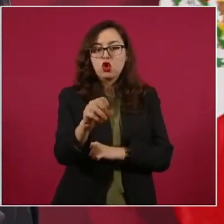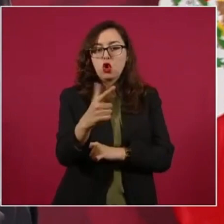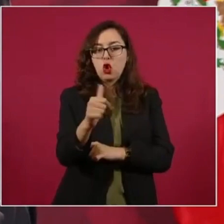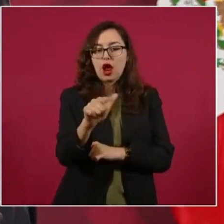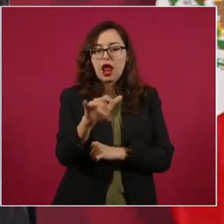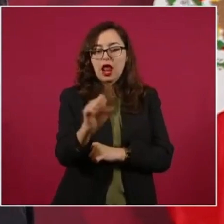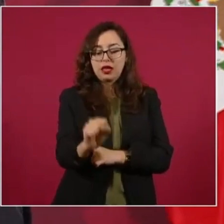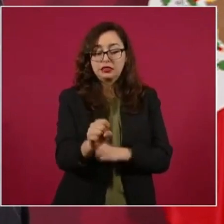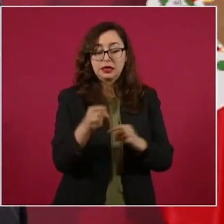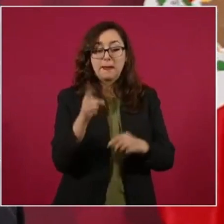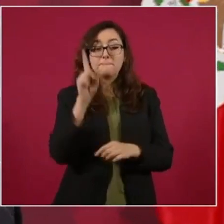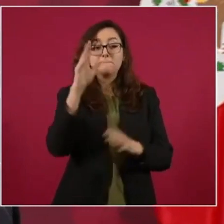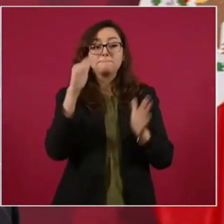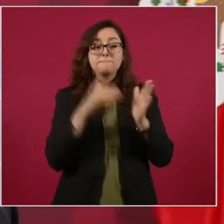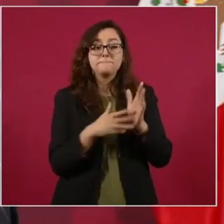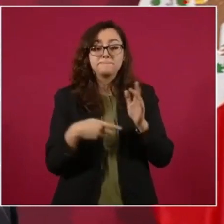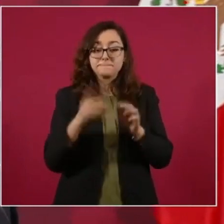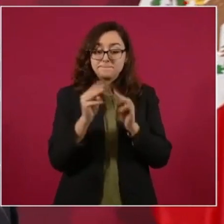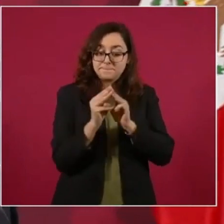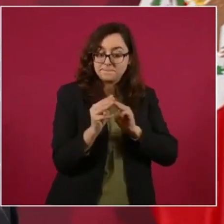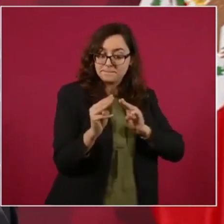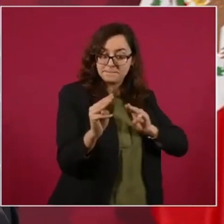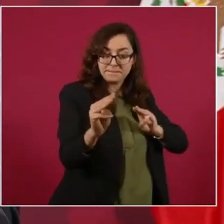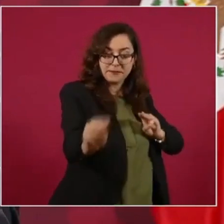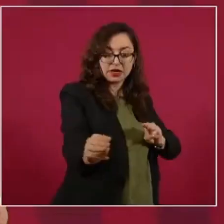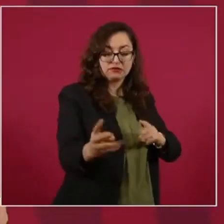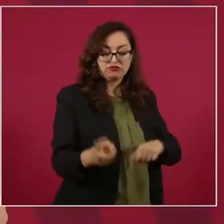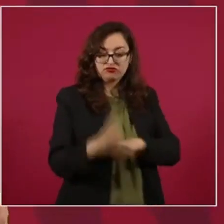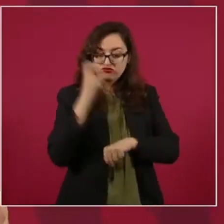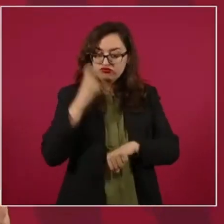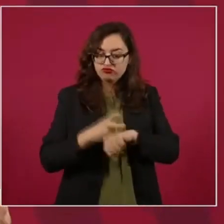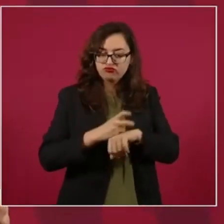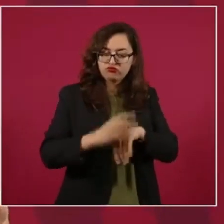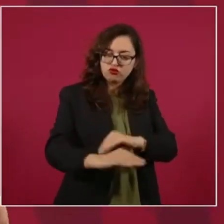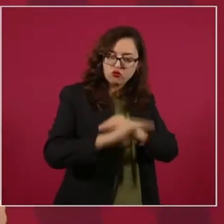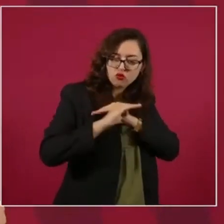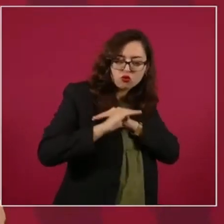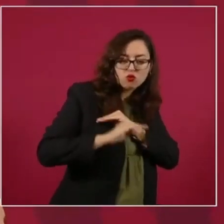como 1,000 kilómetros de concreto.